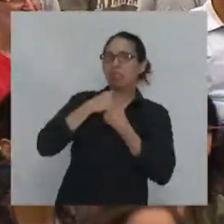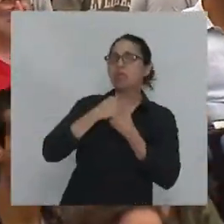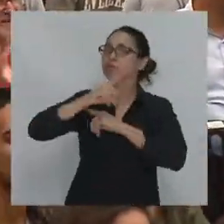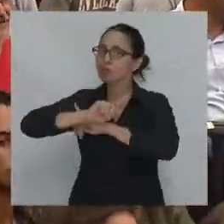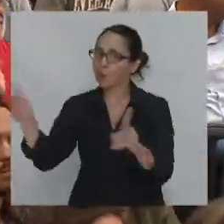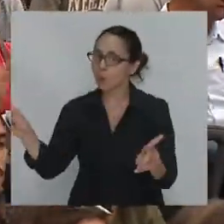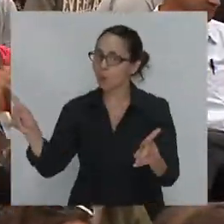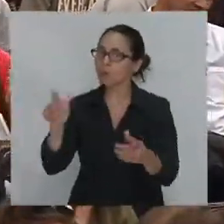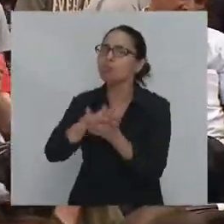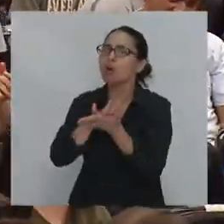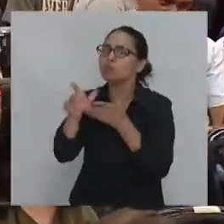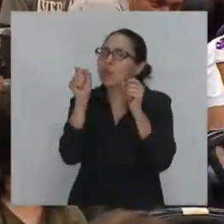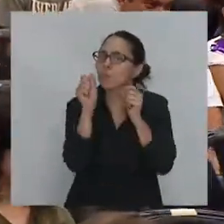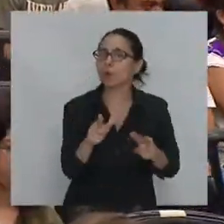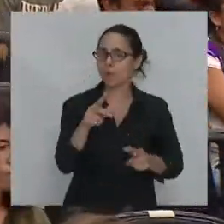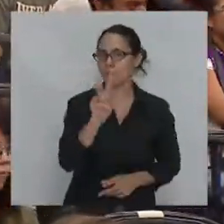Y